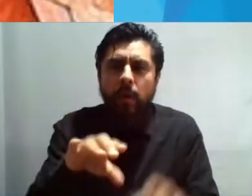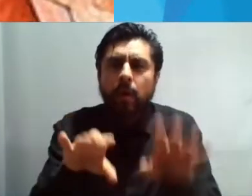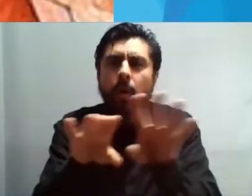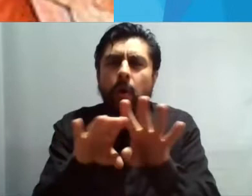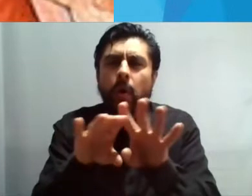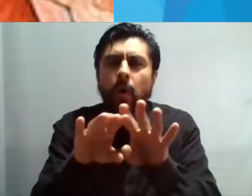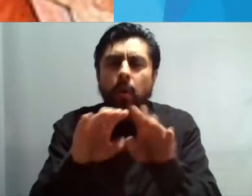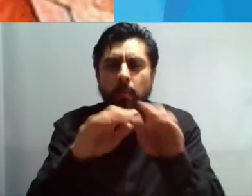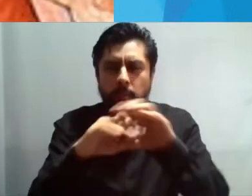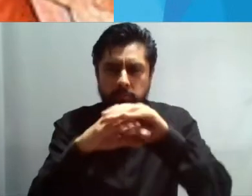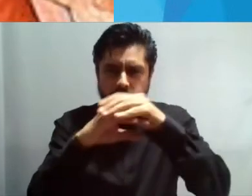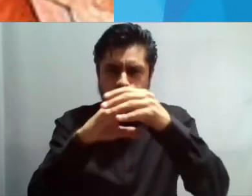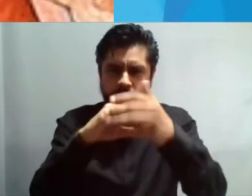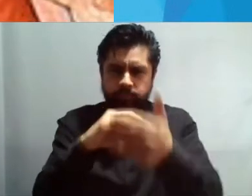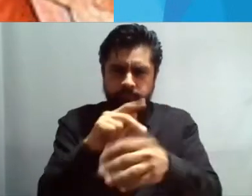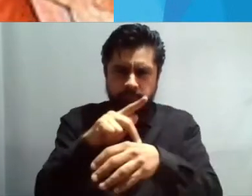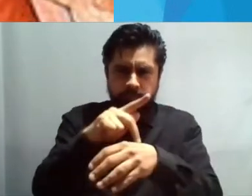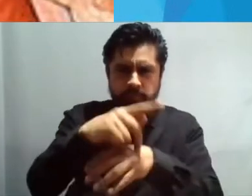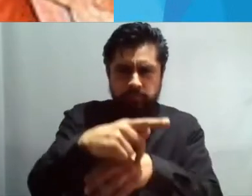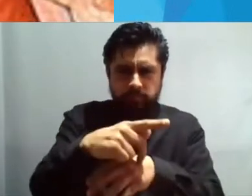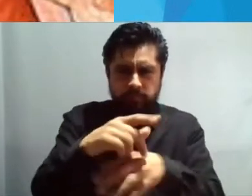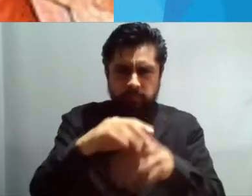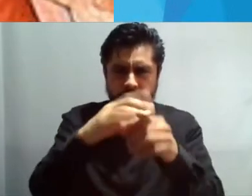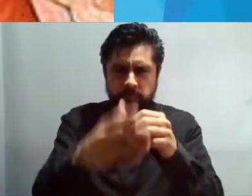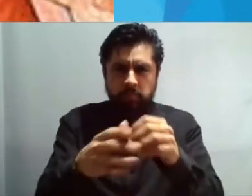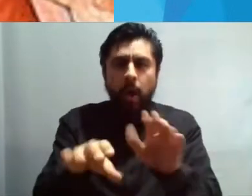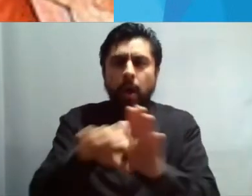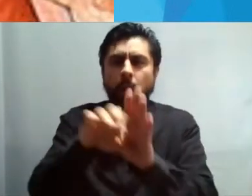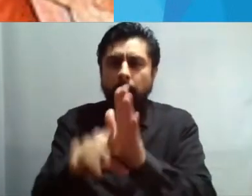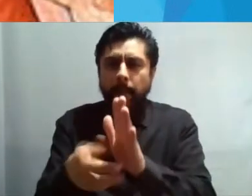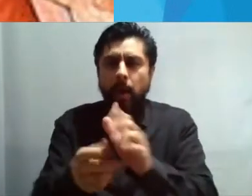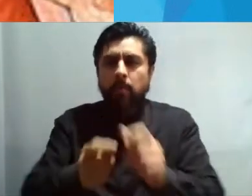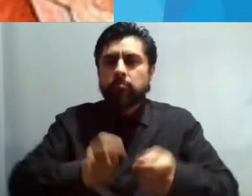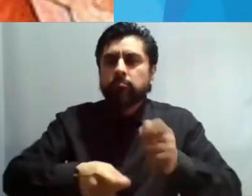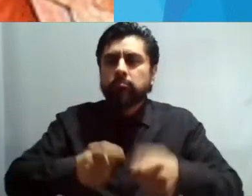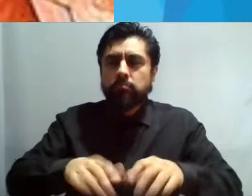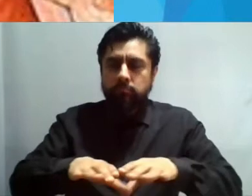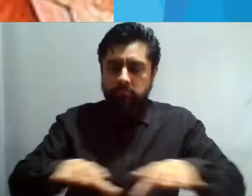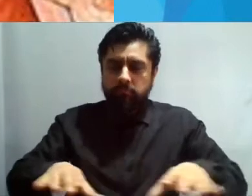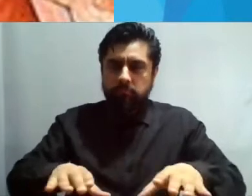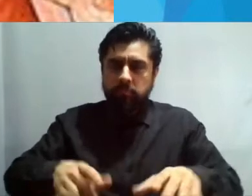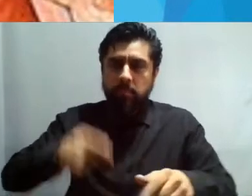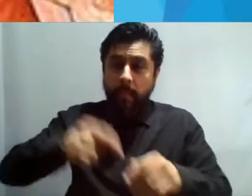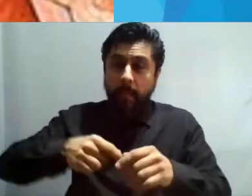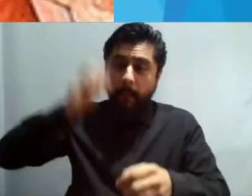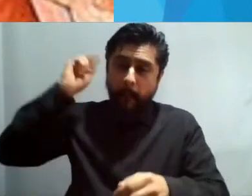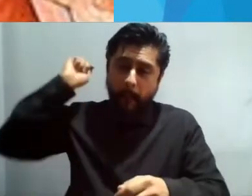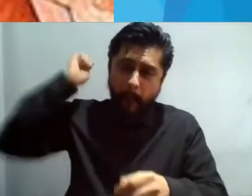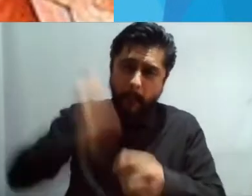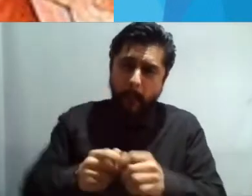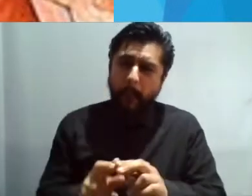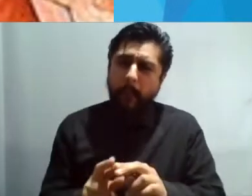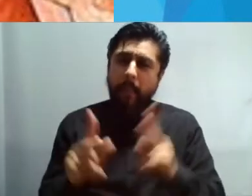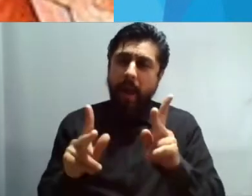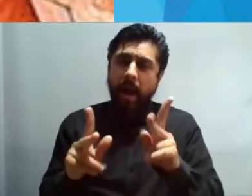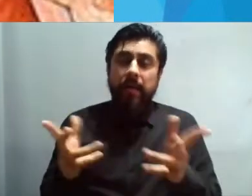un tambor. ¿Qué pasa con un cuero de un tambor roto? Pues ya no conduce el sonido. Es decir, además del dolor,